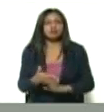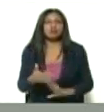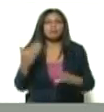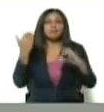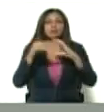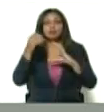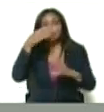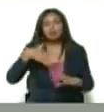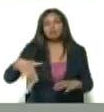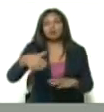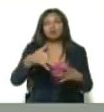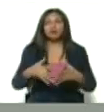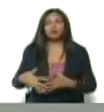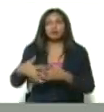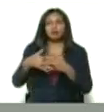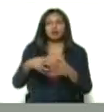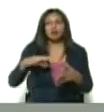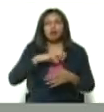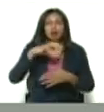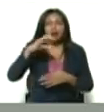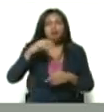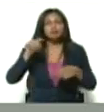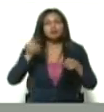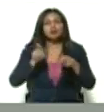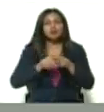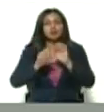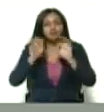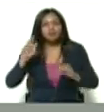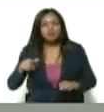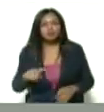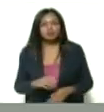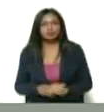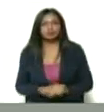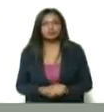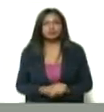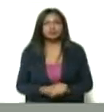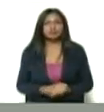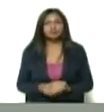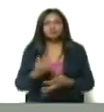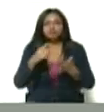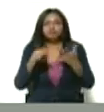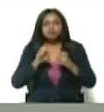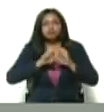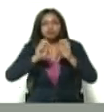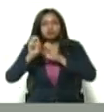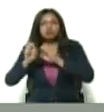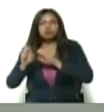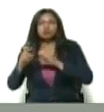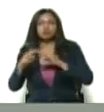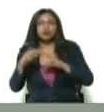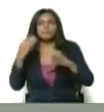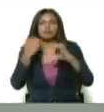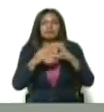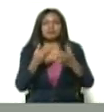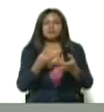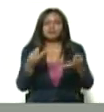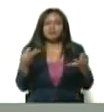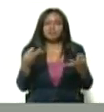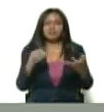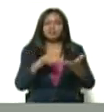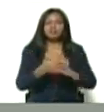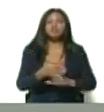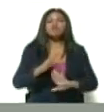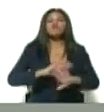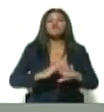al pueblo estadounidense, al alma del pueblo estadounidense. Creo que contiene unas claves. Yo la califiqué en redes sociales como un mensaje extraordinario